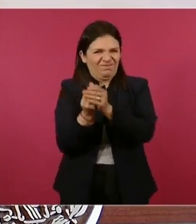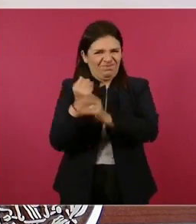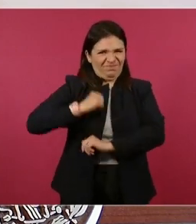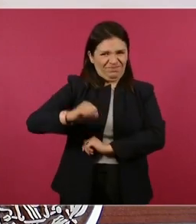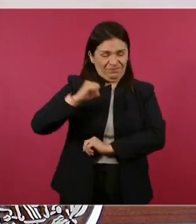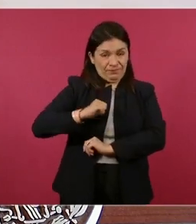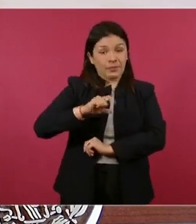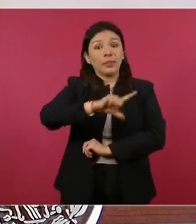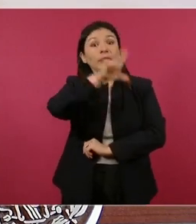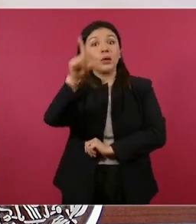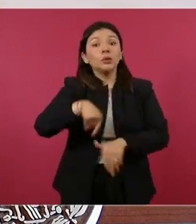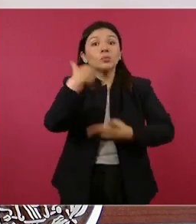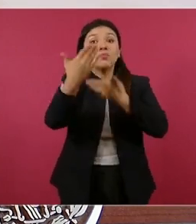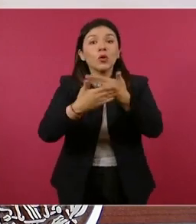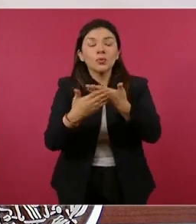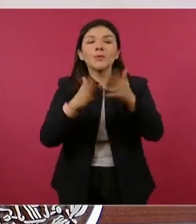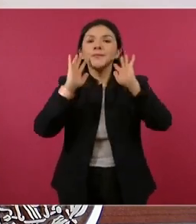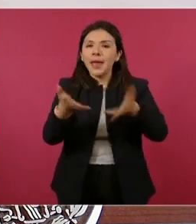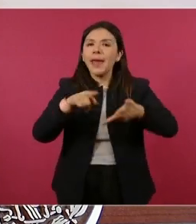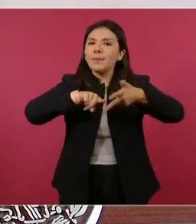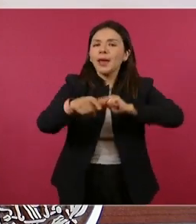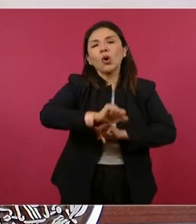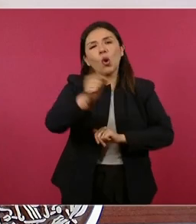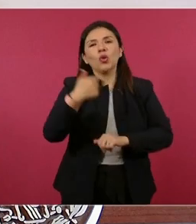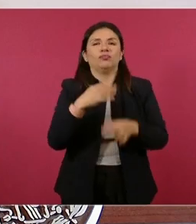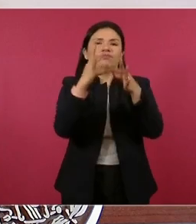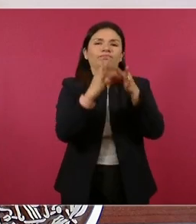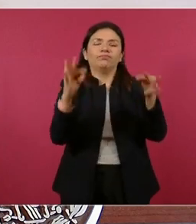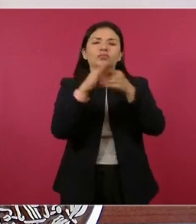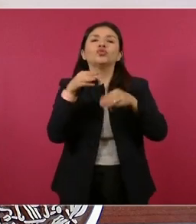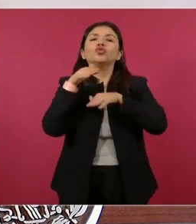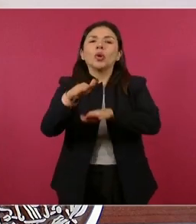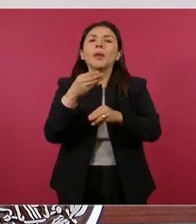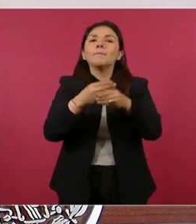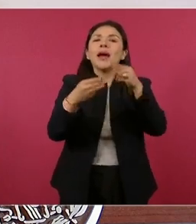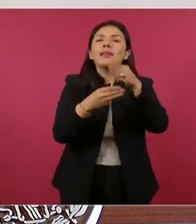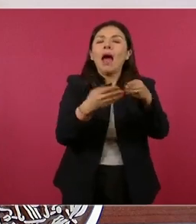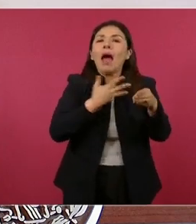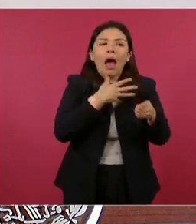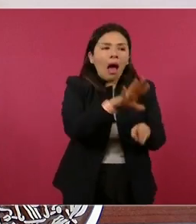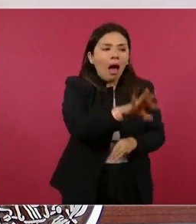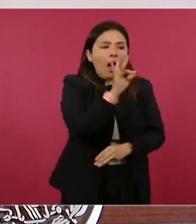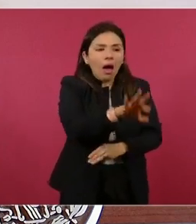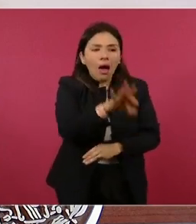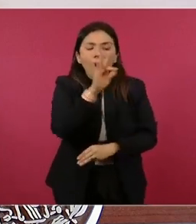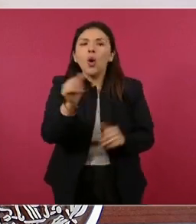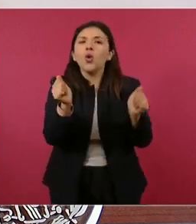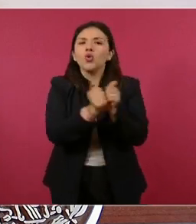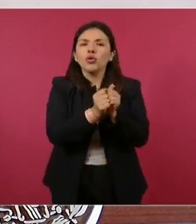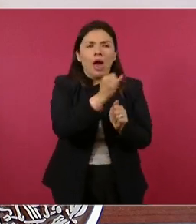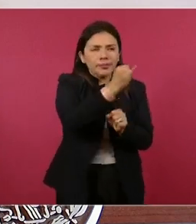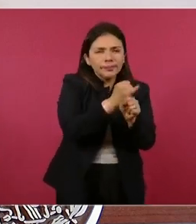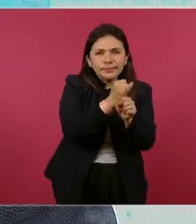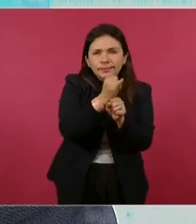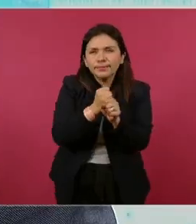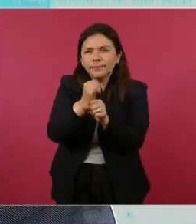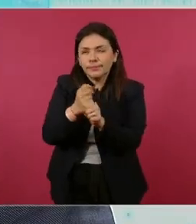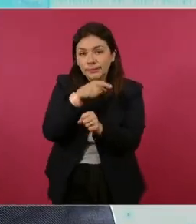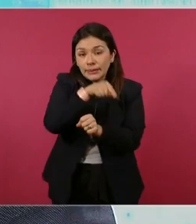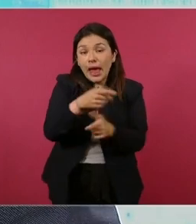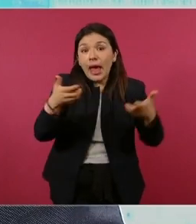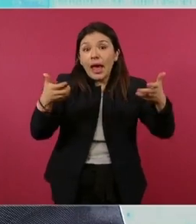partir de la próxima ocasión vamos a empezar a dar información del material que se viene recuperando a través de las investigaciones